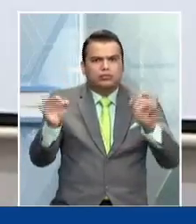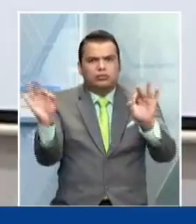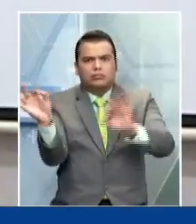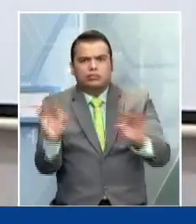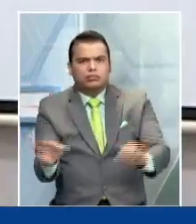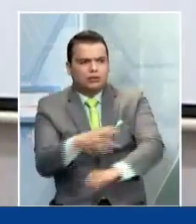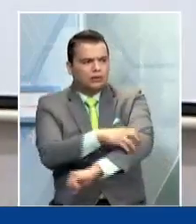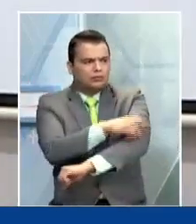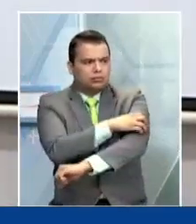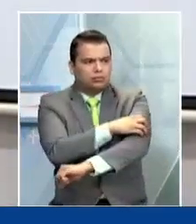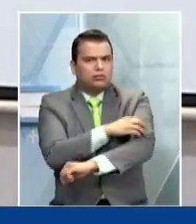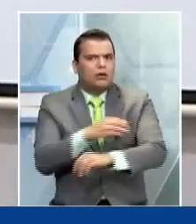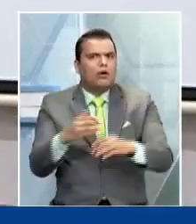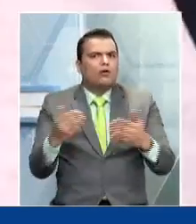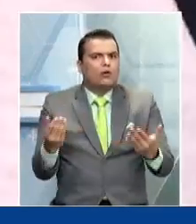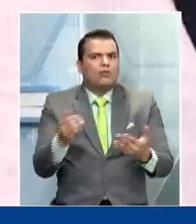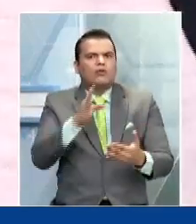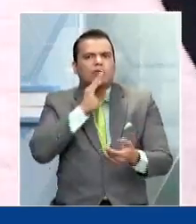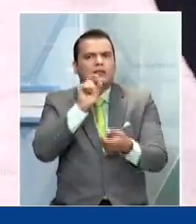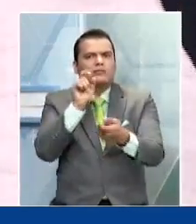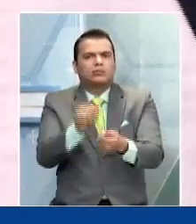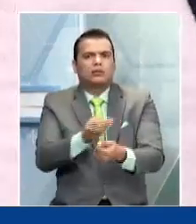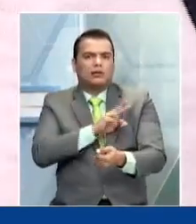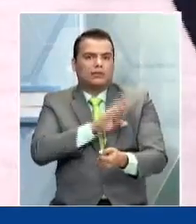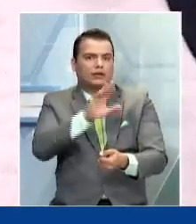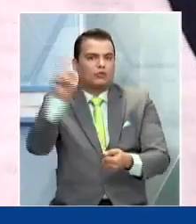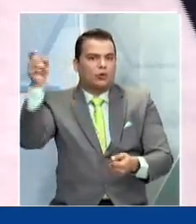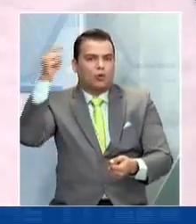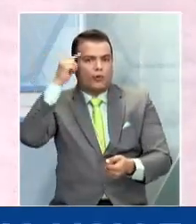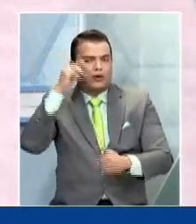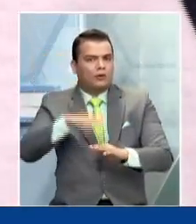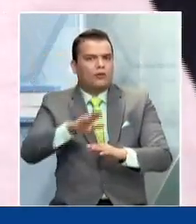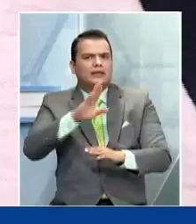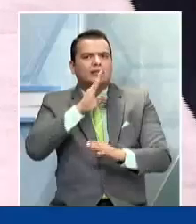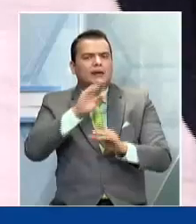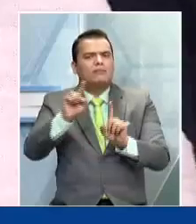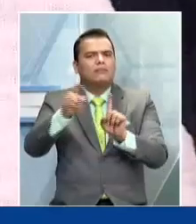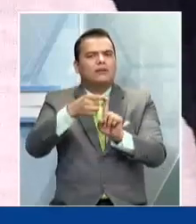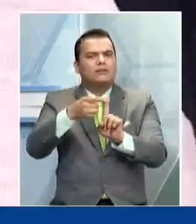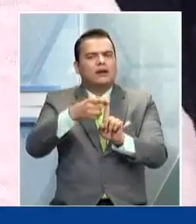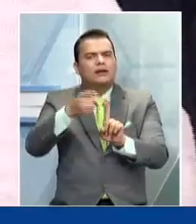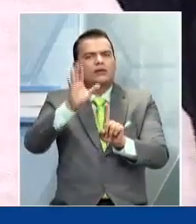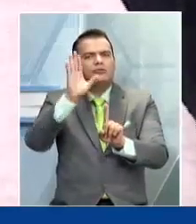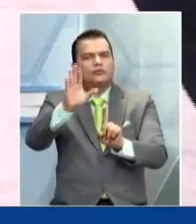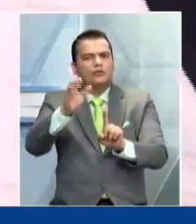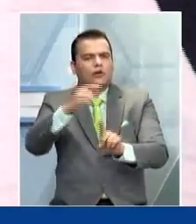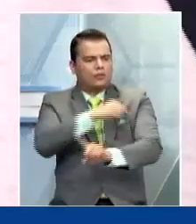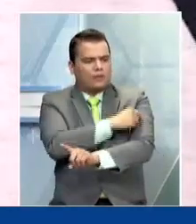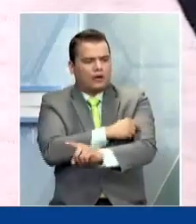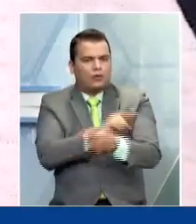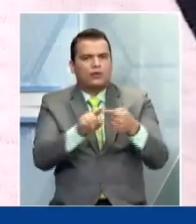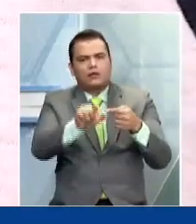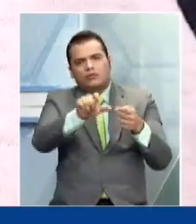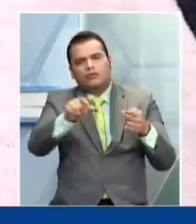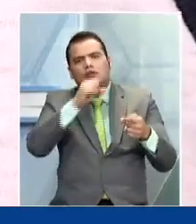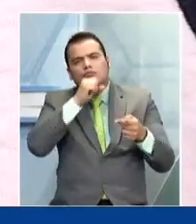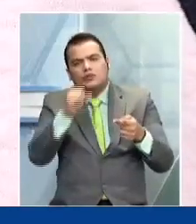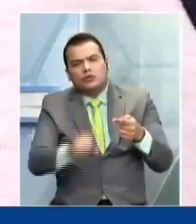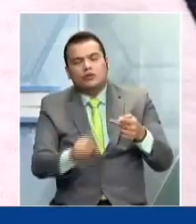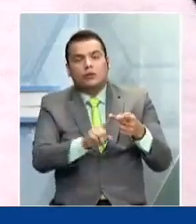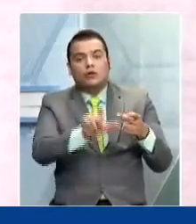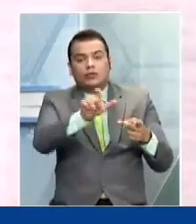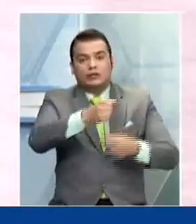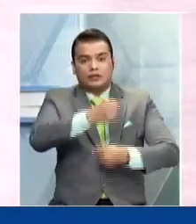vacuna a 40 de los 42 municipios, priorizando el personal de la salud y la población adulta con comorbilidades, que eran parte de la